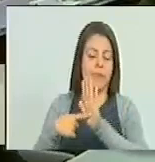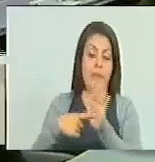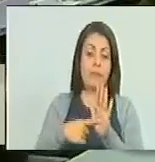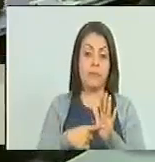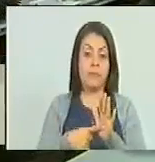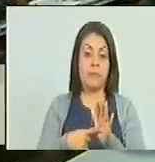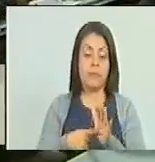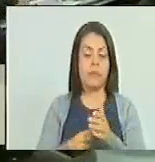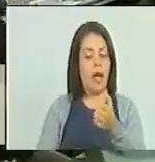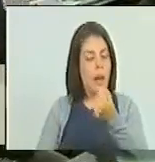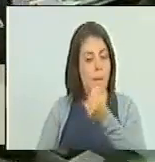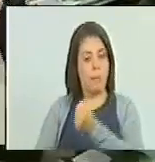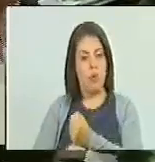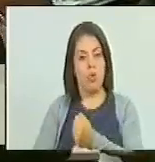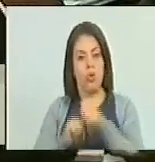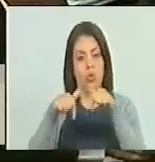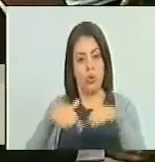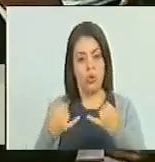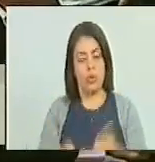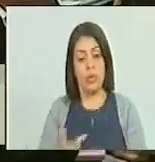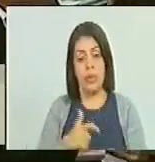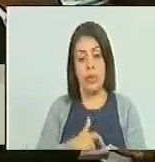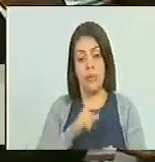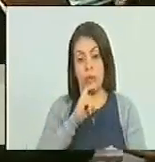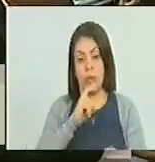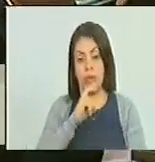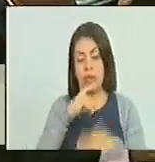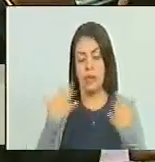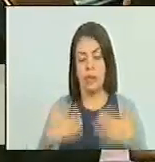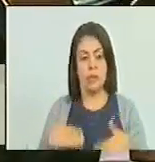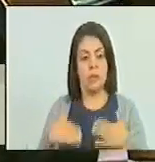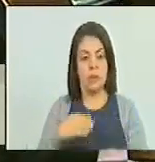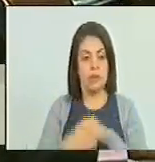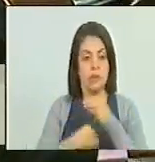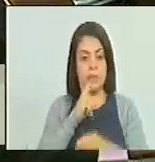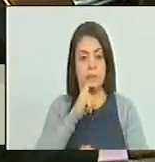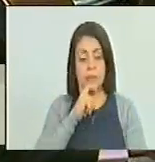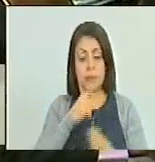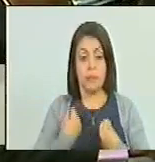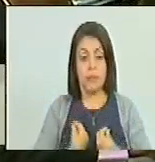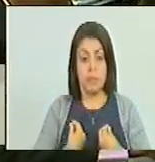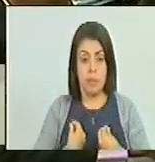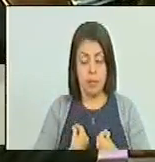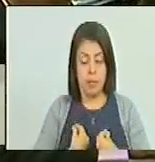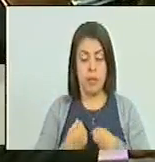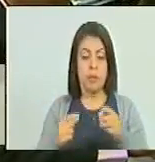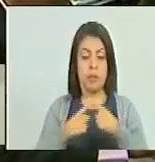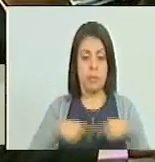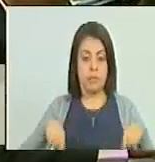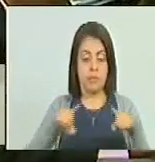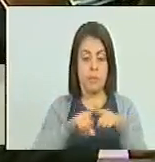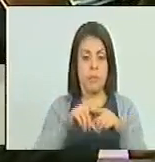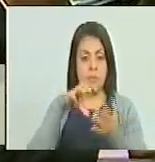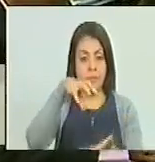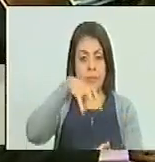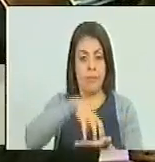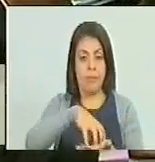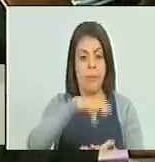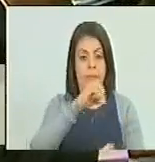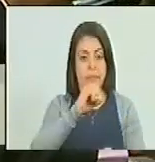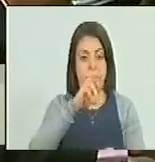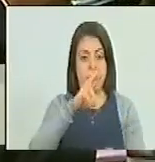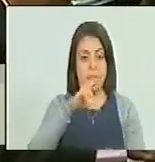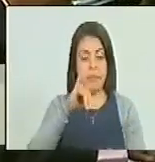nuestra solidaridad en estos momentos difíciles, complicados, que vive el sector o el estado de